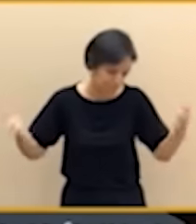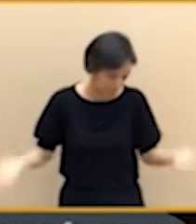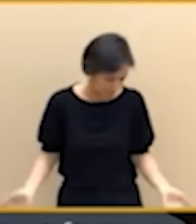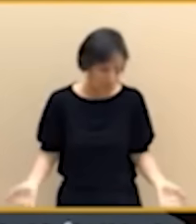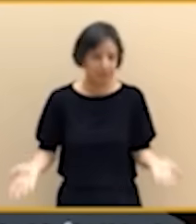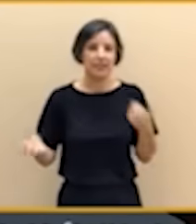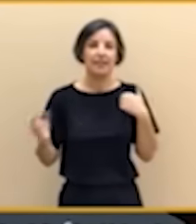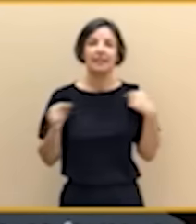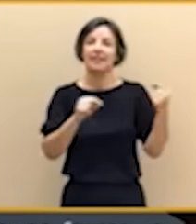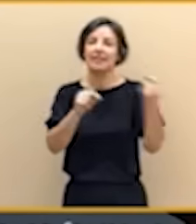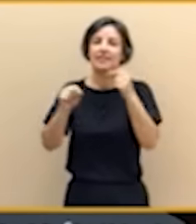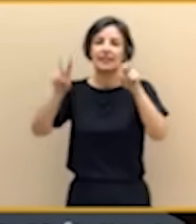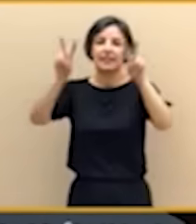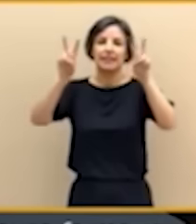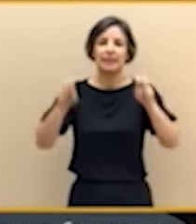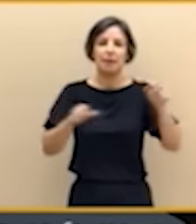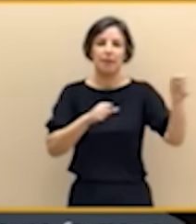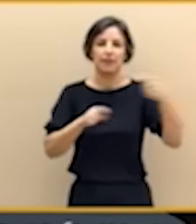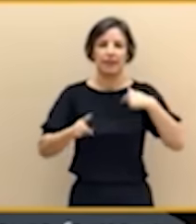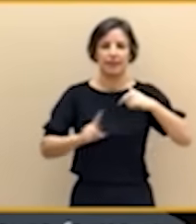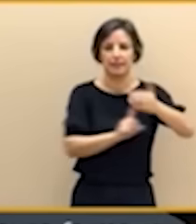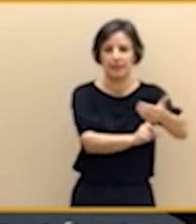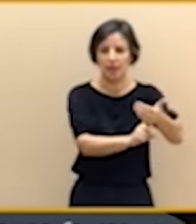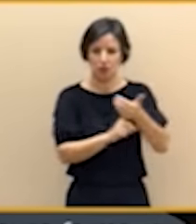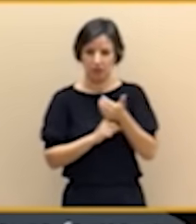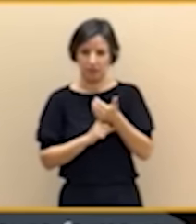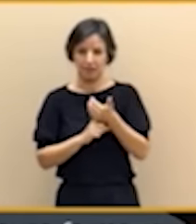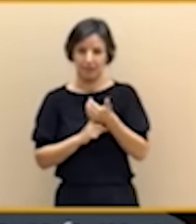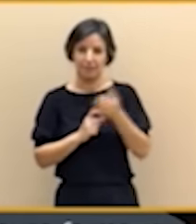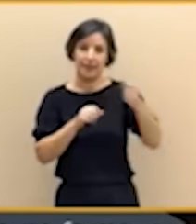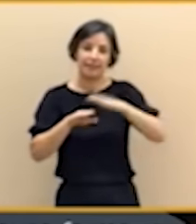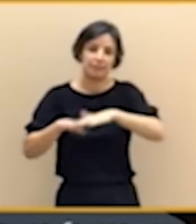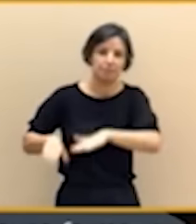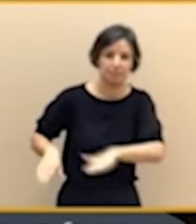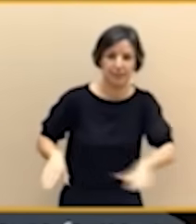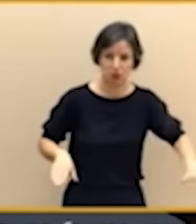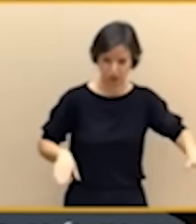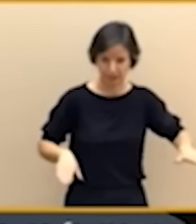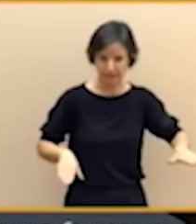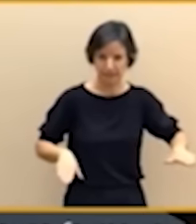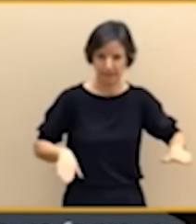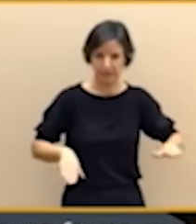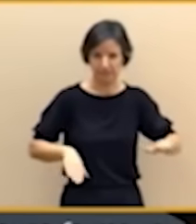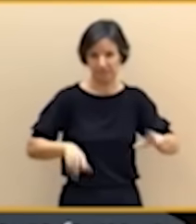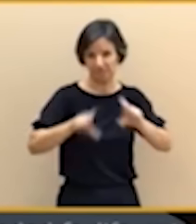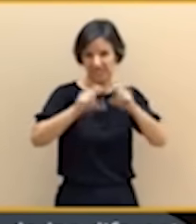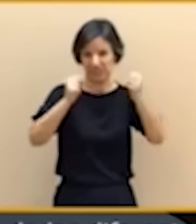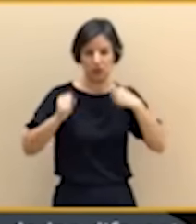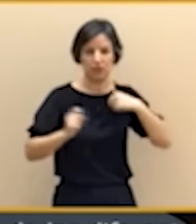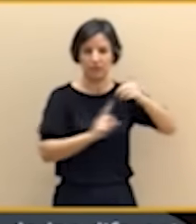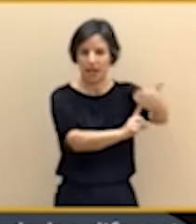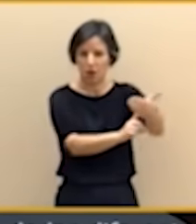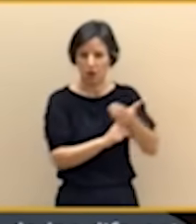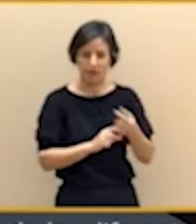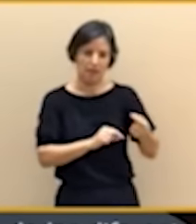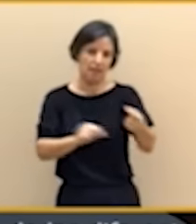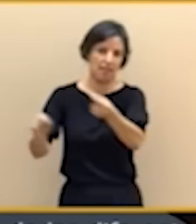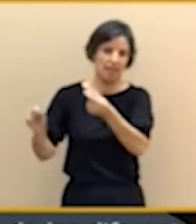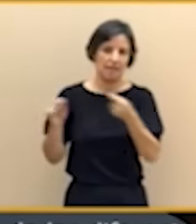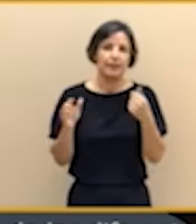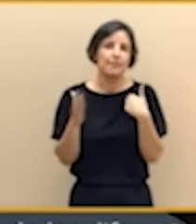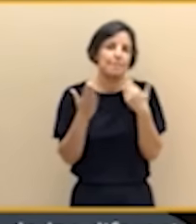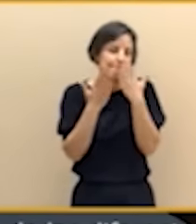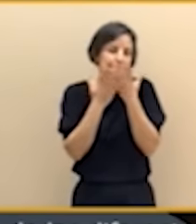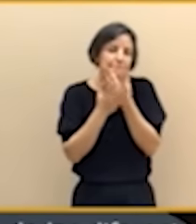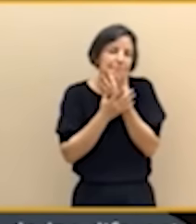menores migrantes, por parte de las diferentes instituciones. Está siendo vergonzoso, señorías, vergonzoso. El nivel